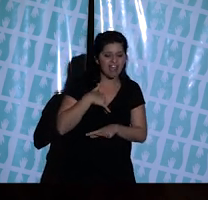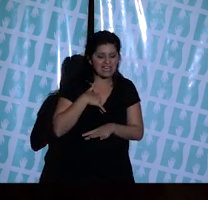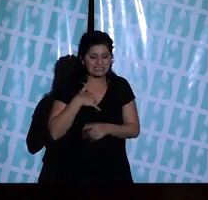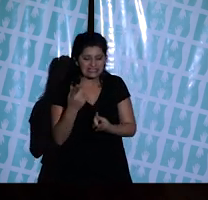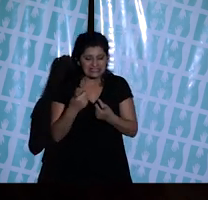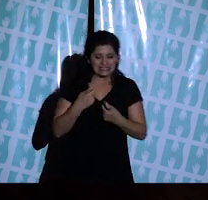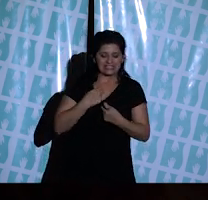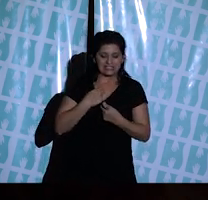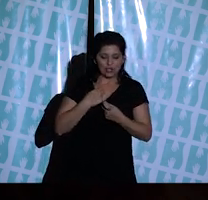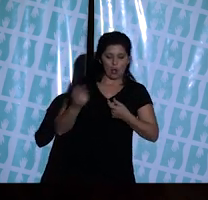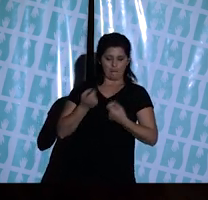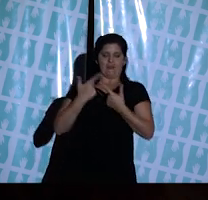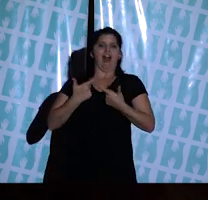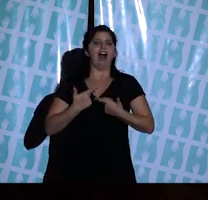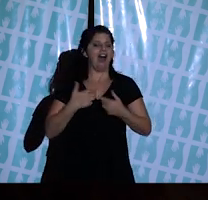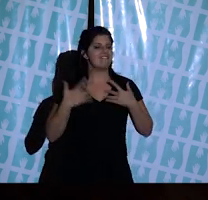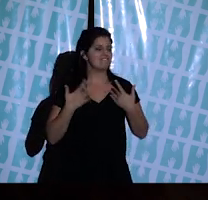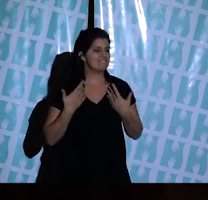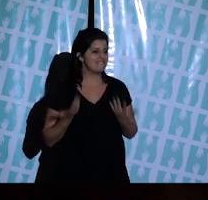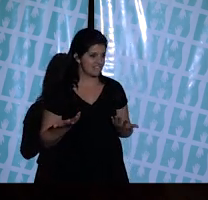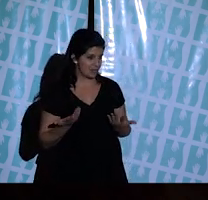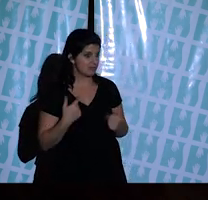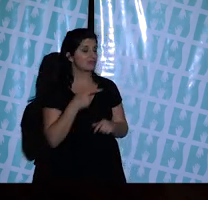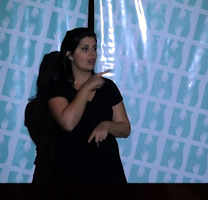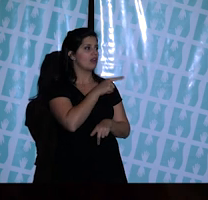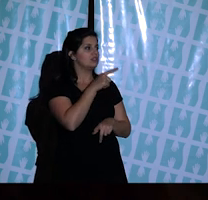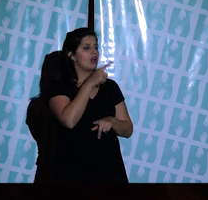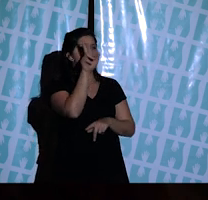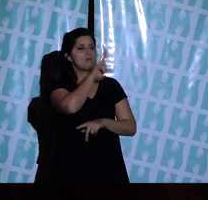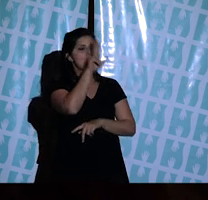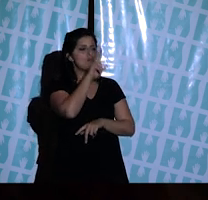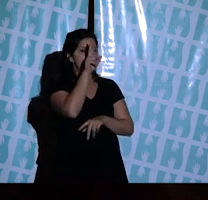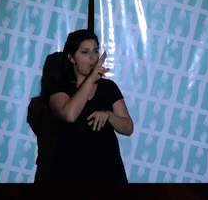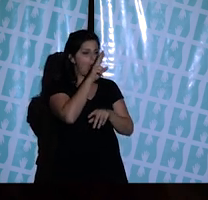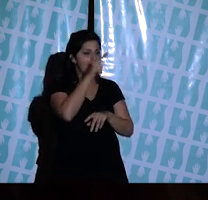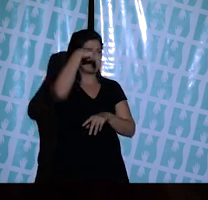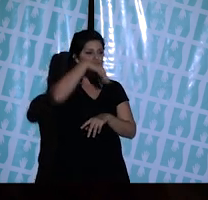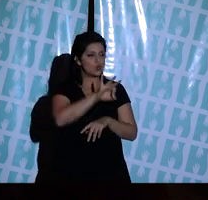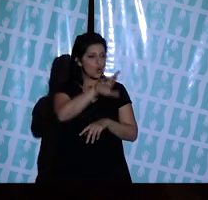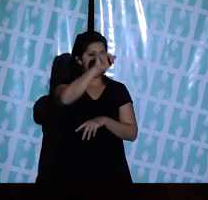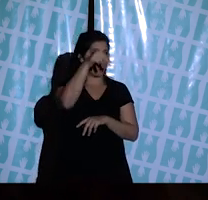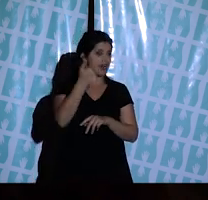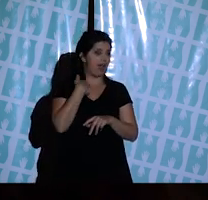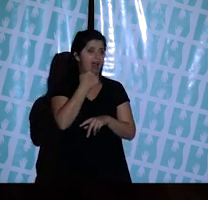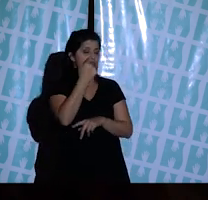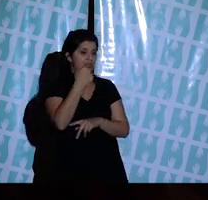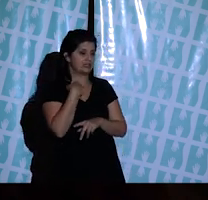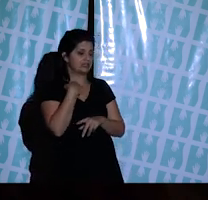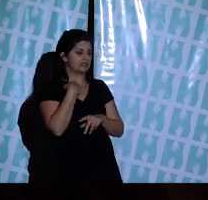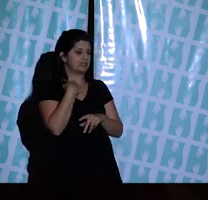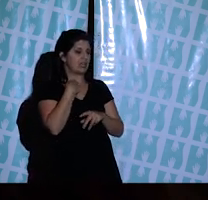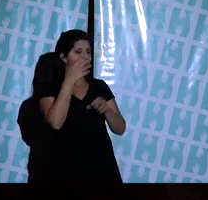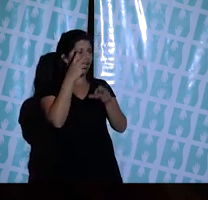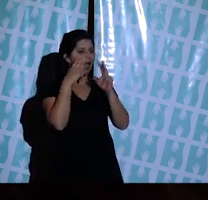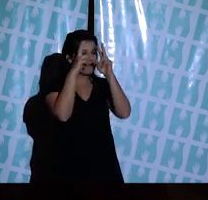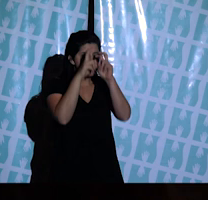Nora Volkow, que es una investigadora de altísimo nivel, que ya les voy a decir por qué la nombraron como